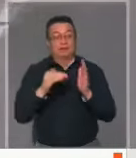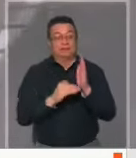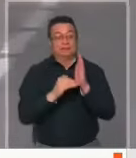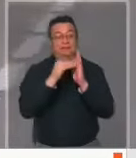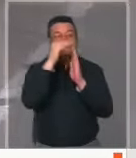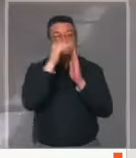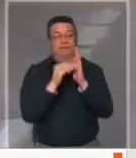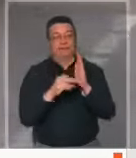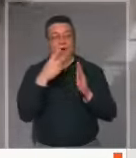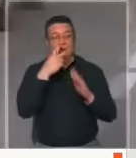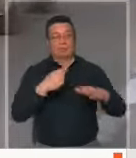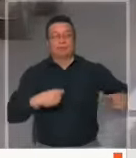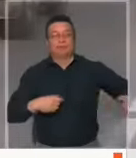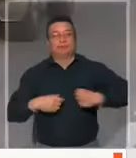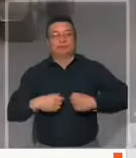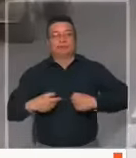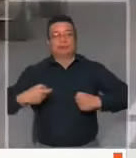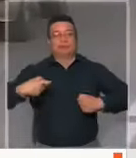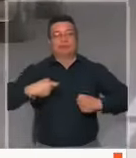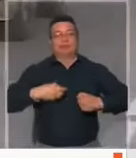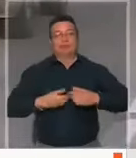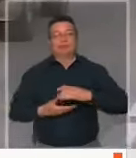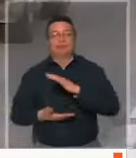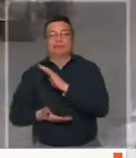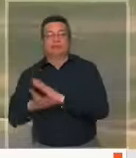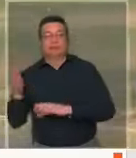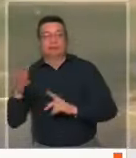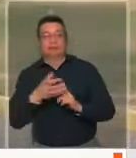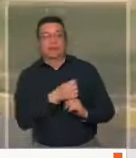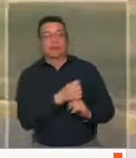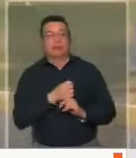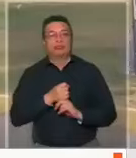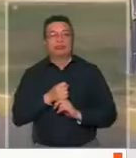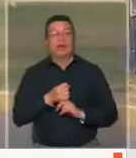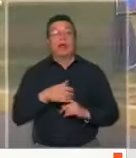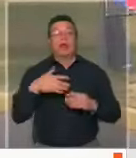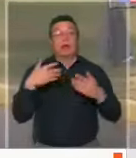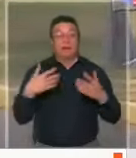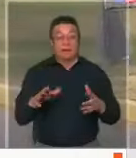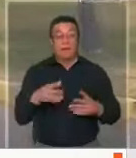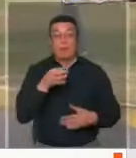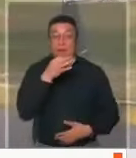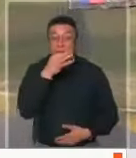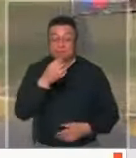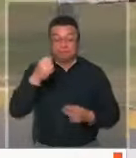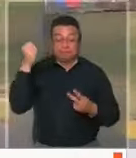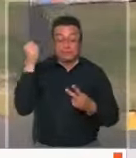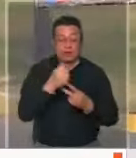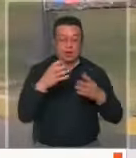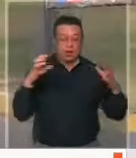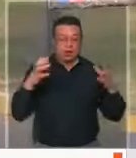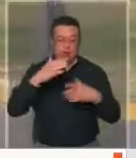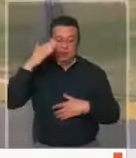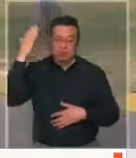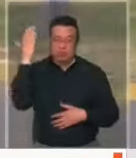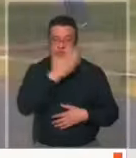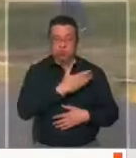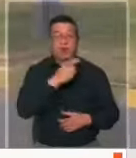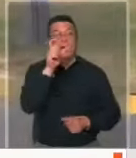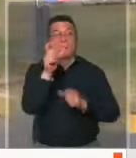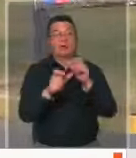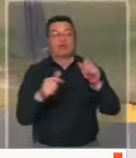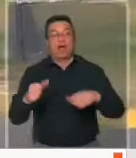donde se observa plenamente la operación. Y bueno, y se concluye además en el crimen tan alevoso de una persona